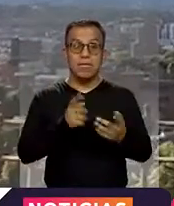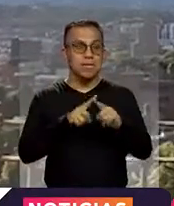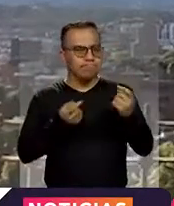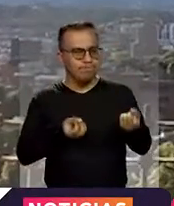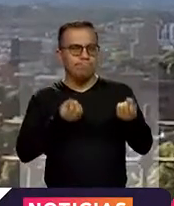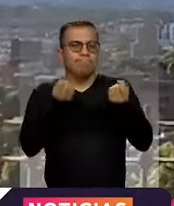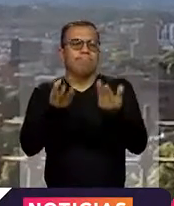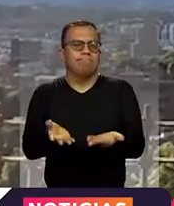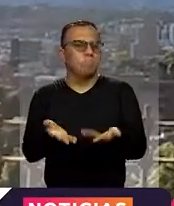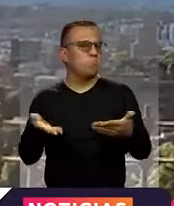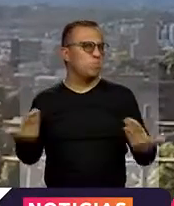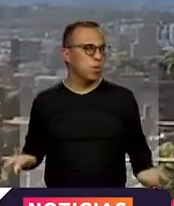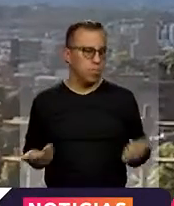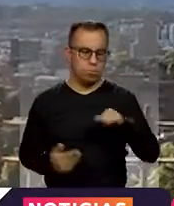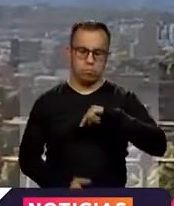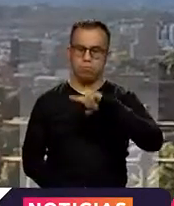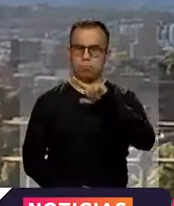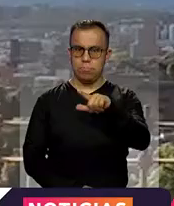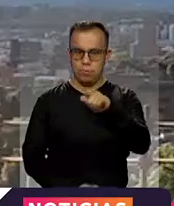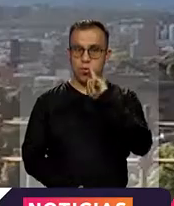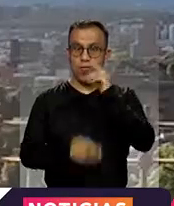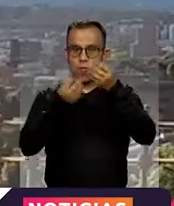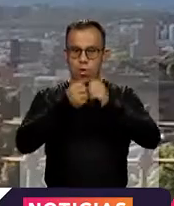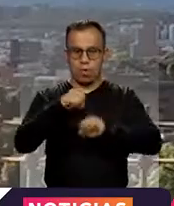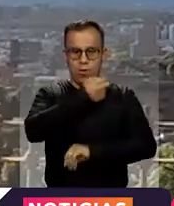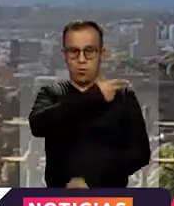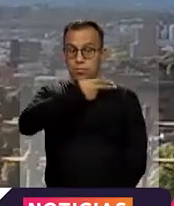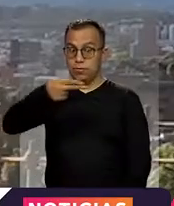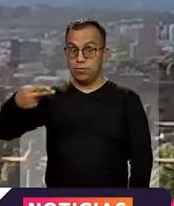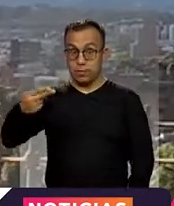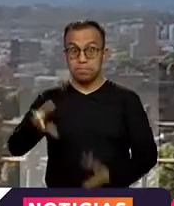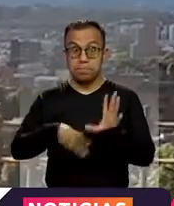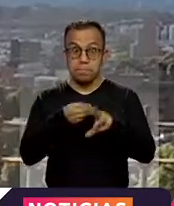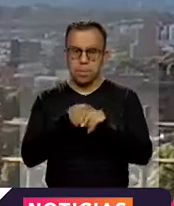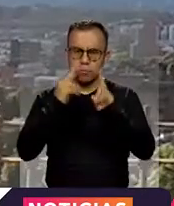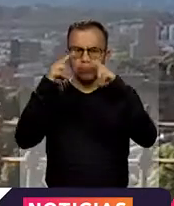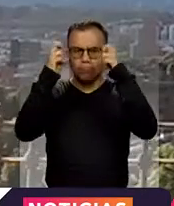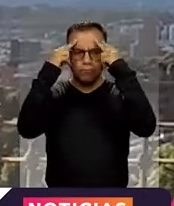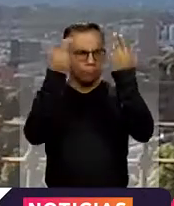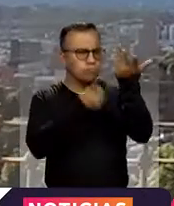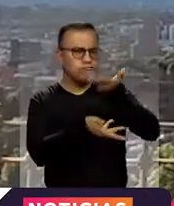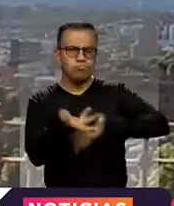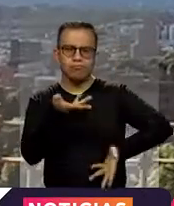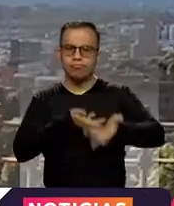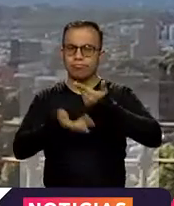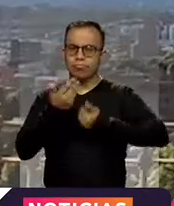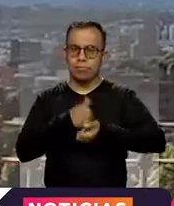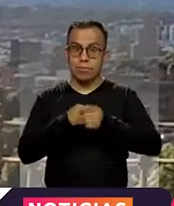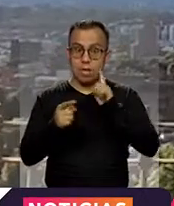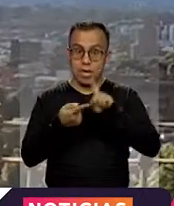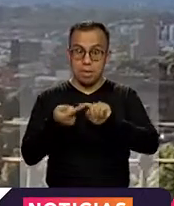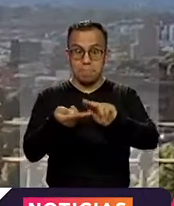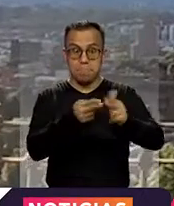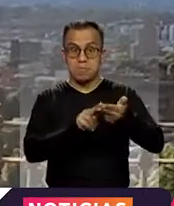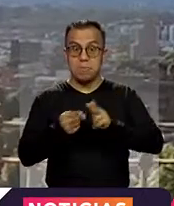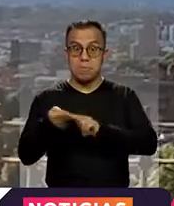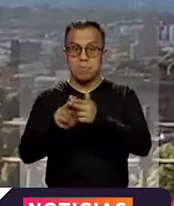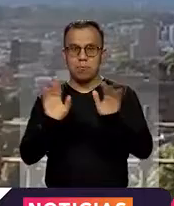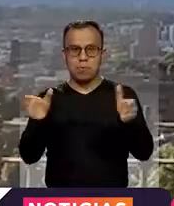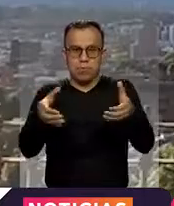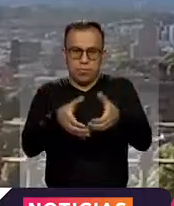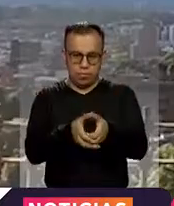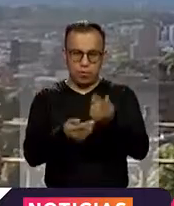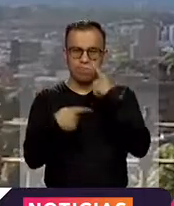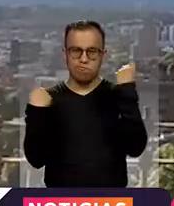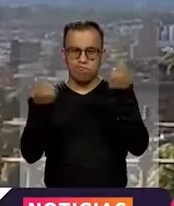aporta valor desde el liderazgo horizontal, intercambia conocimientos, cuenta con un fuerte relacionamiento, networking,